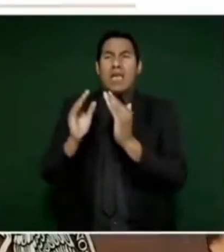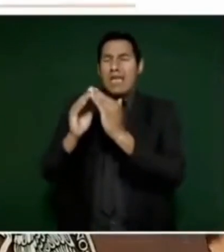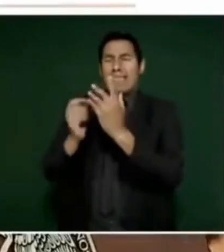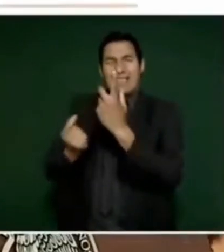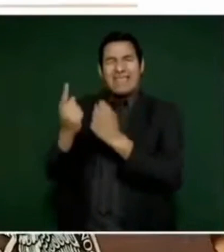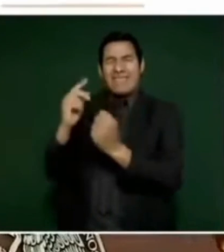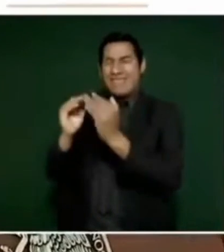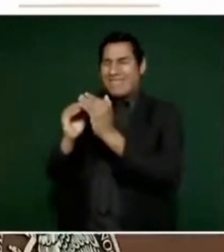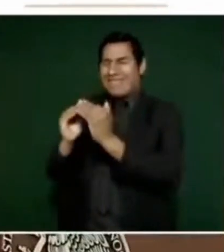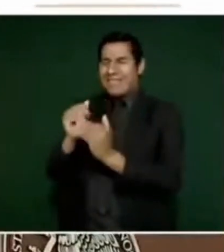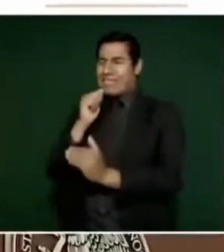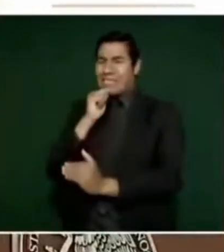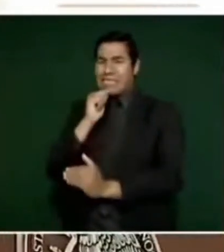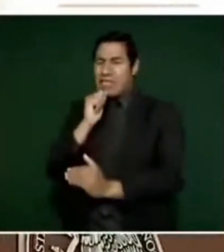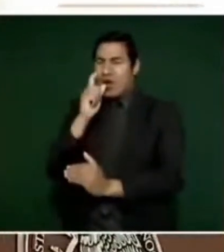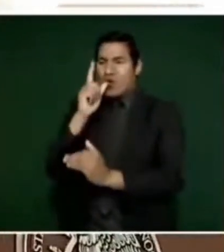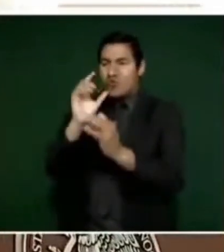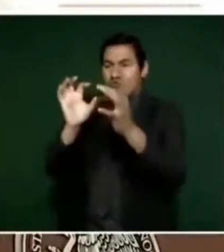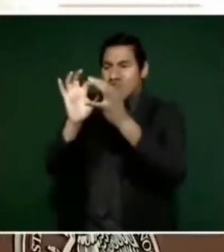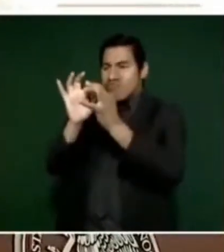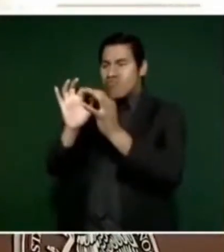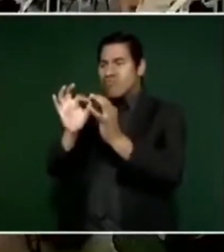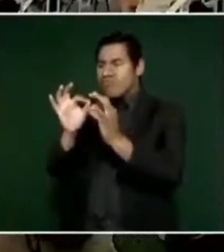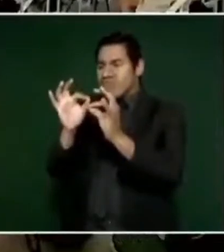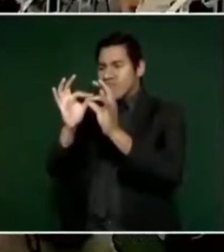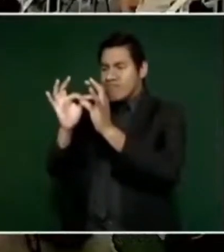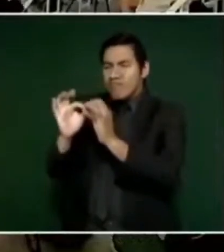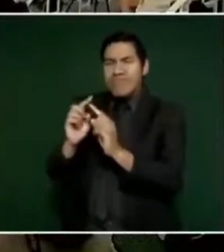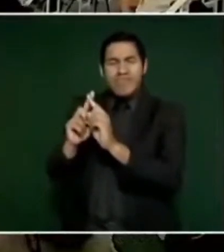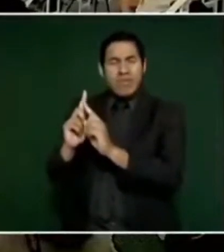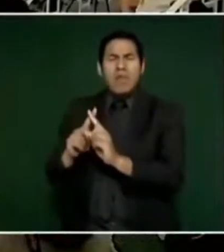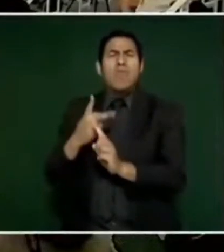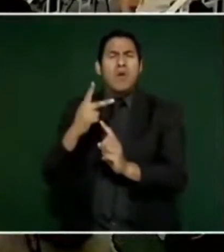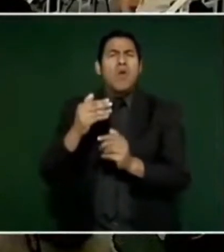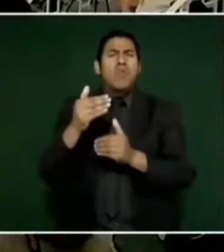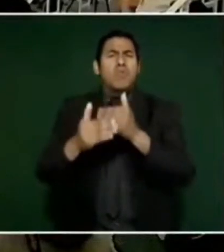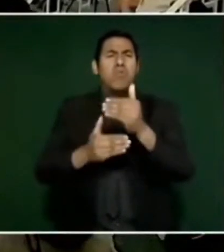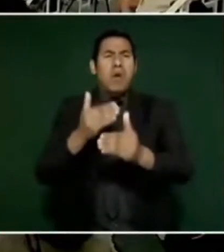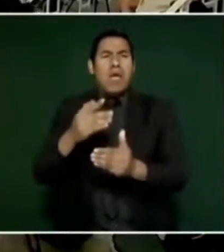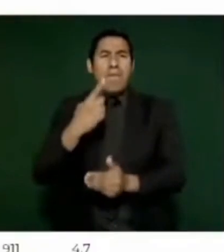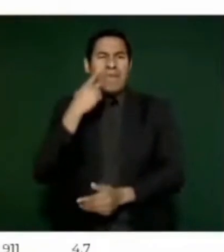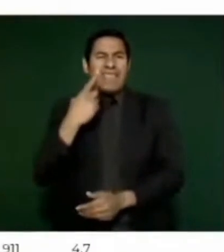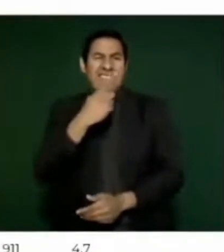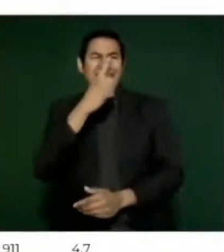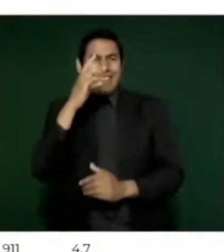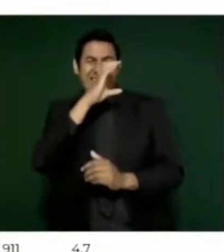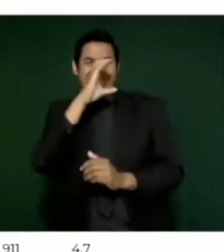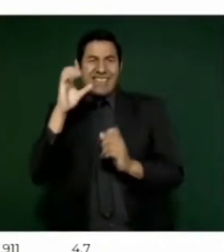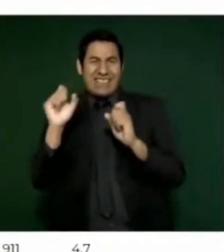ya se está avanzando. Pero esto es, miren, hasta ayer.